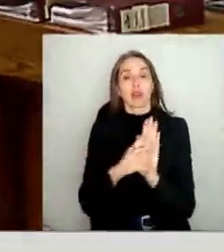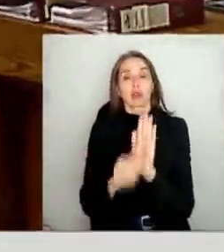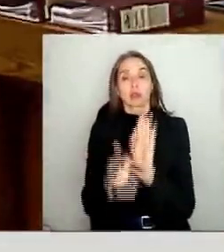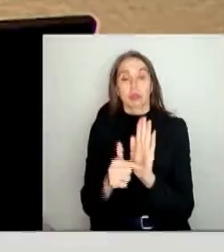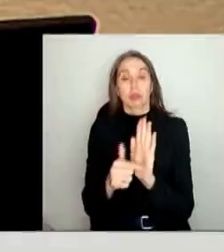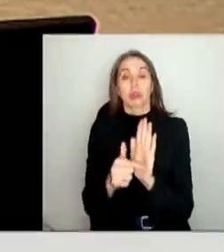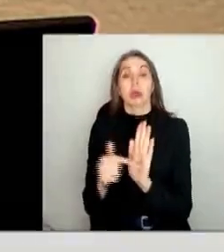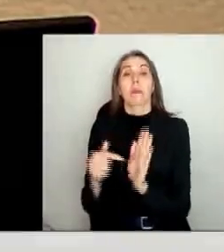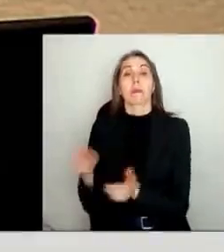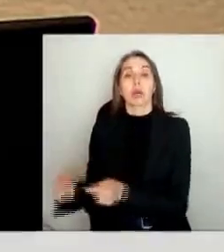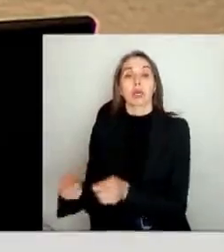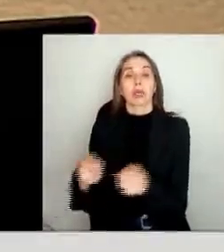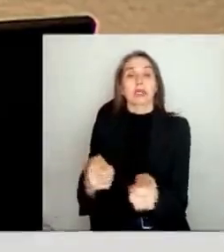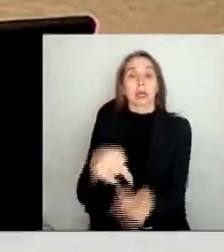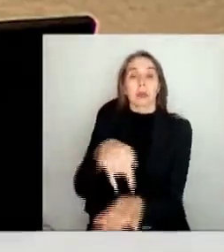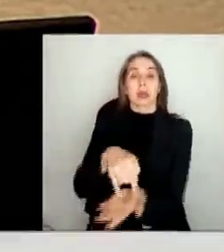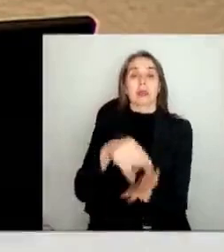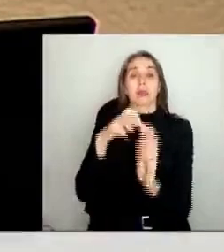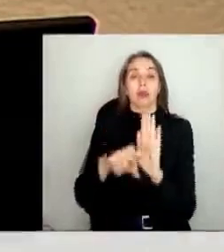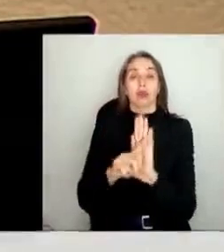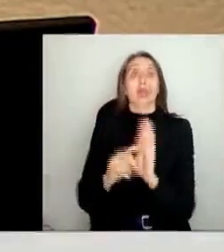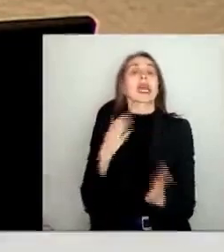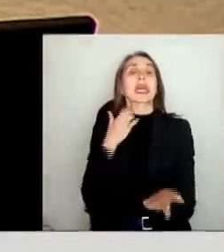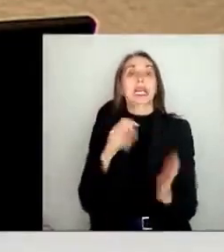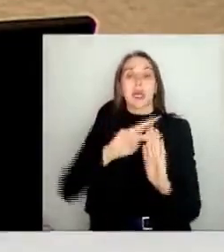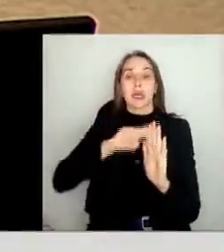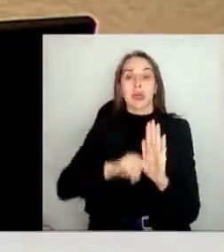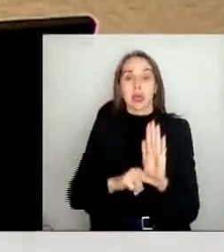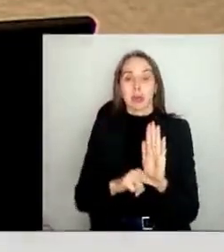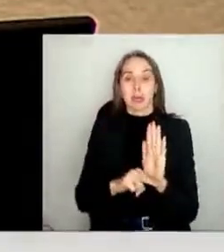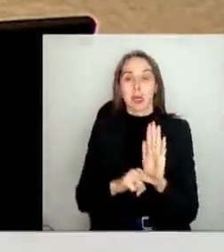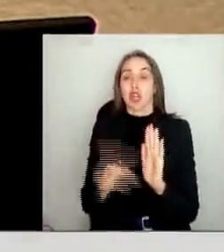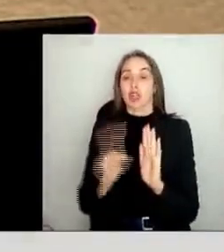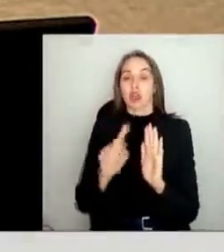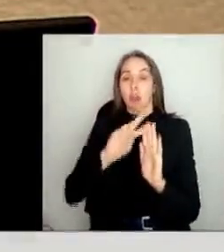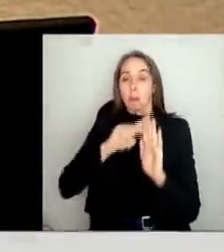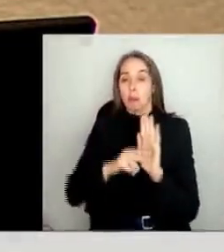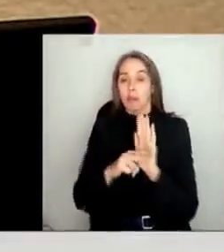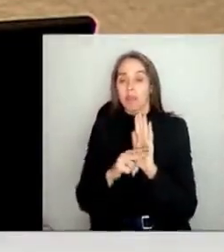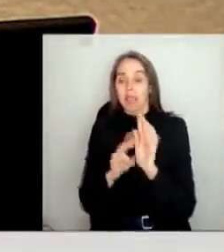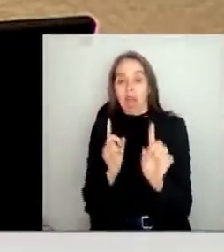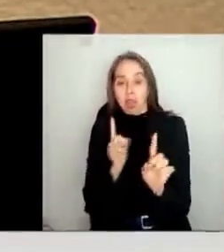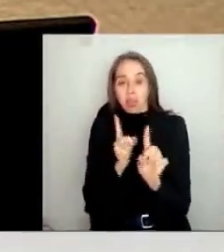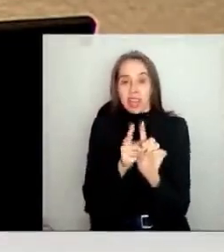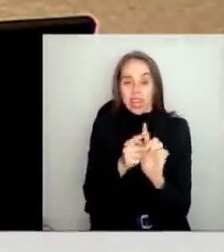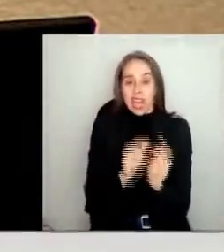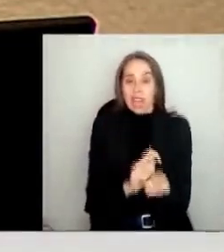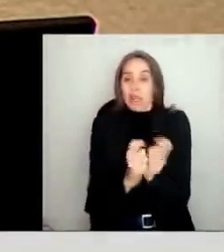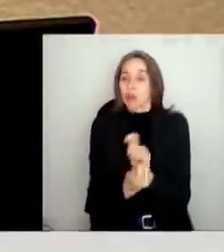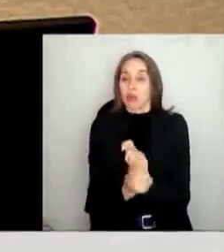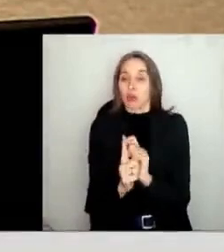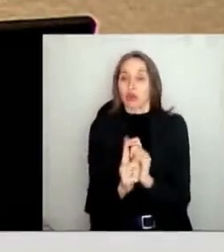una iniciativa que modifica o que no modifica directamente las